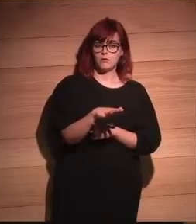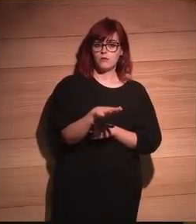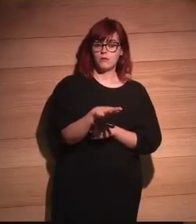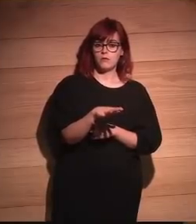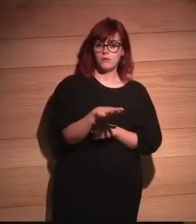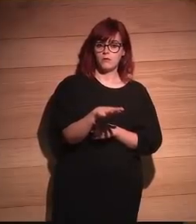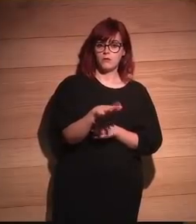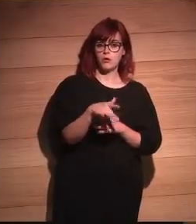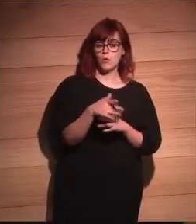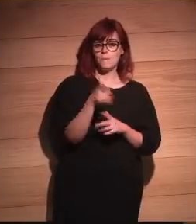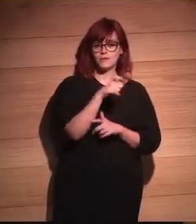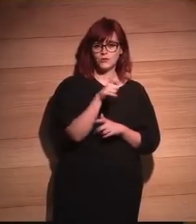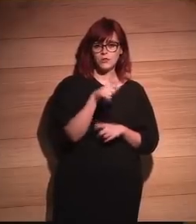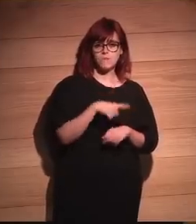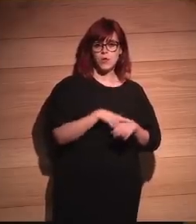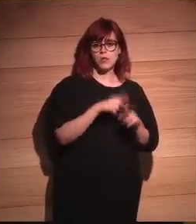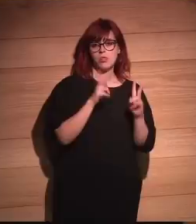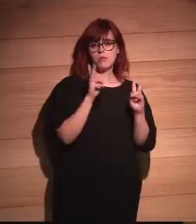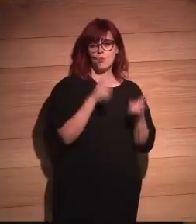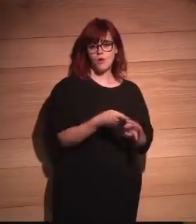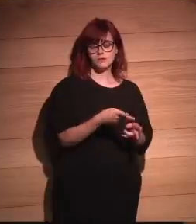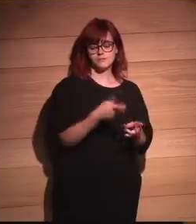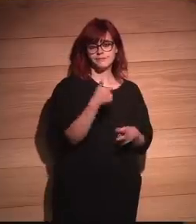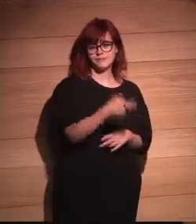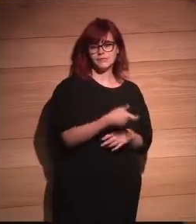solapada por la de mortalidad, y